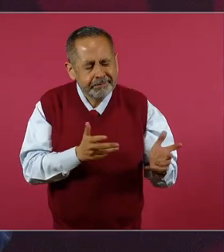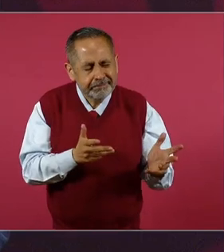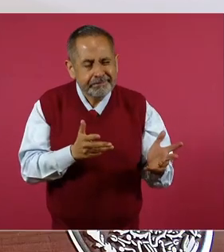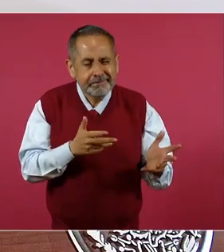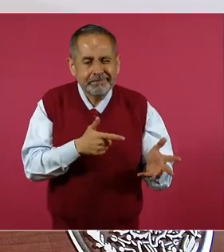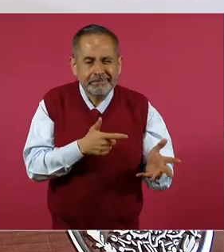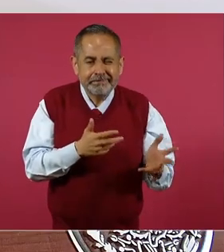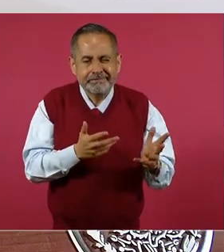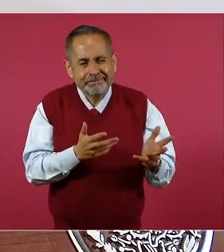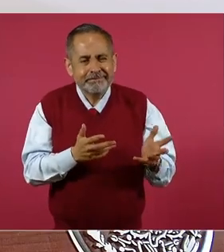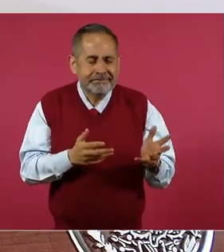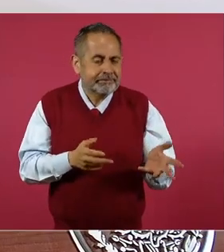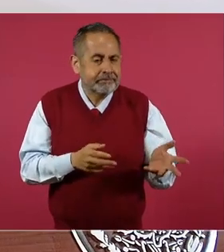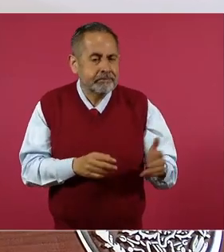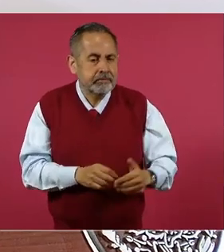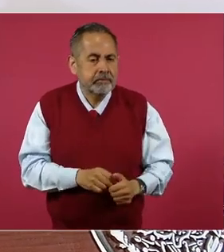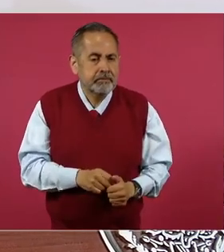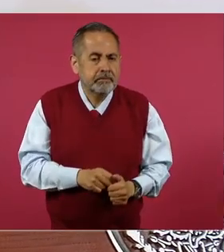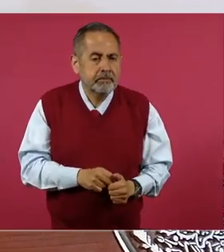De